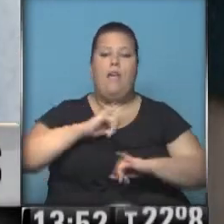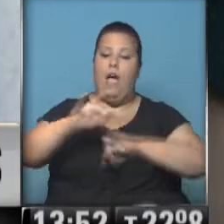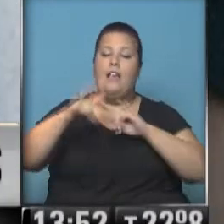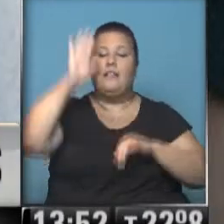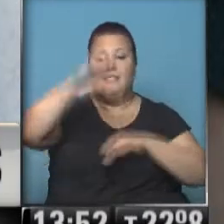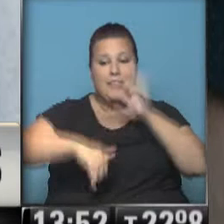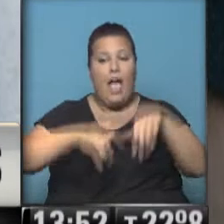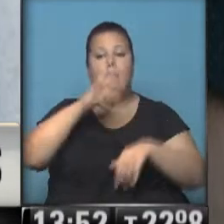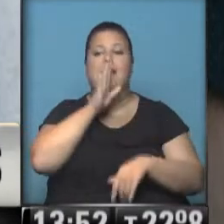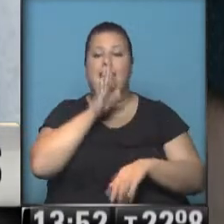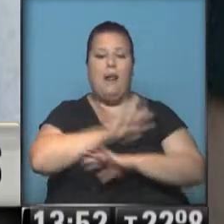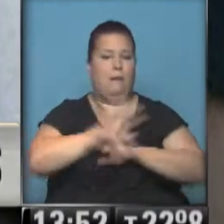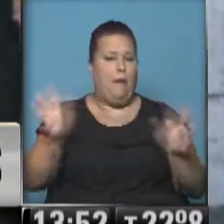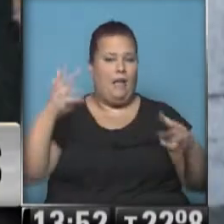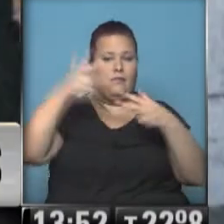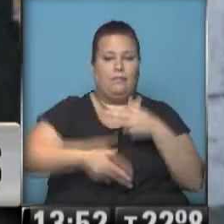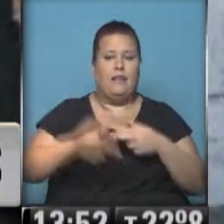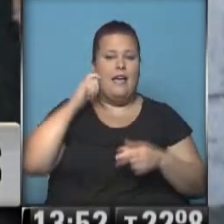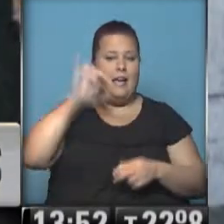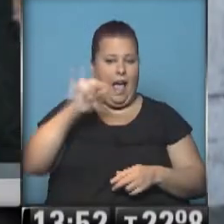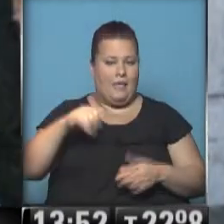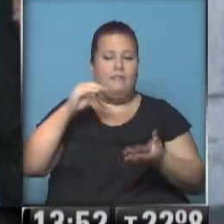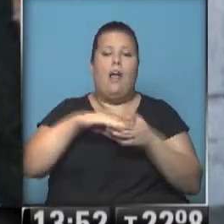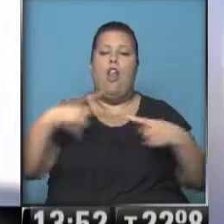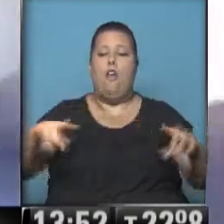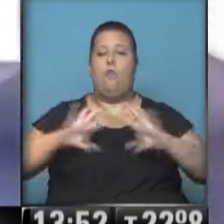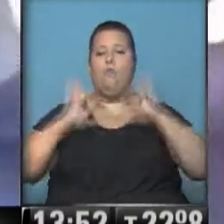Israel para el fin del bloqueo en Gaza. Más noticias del mundo.